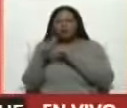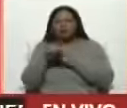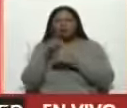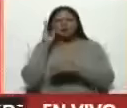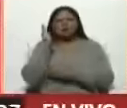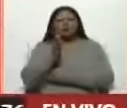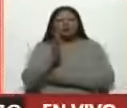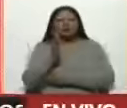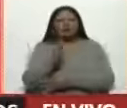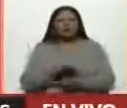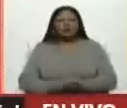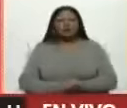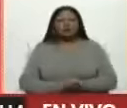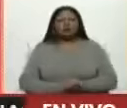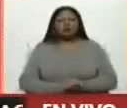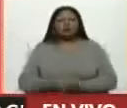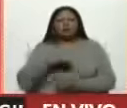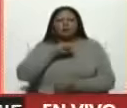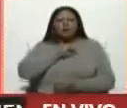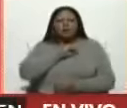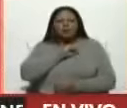amenazarla, para intimidarla.